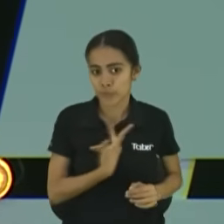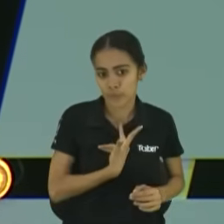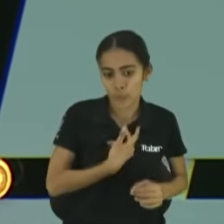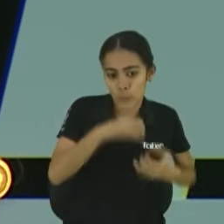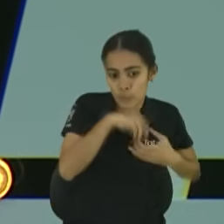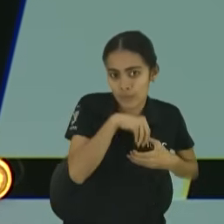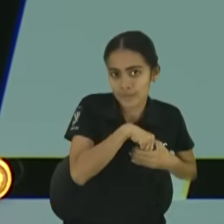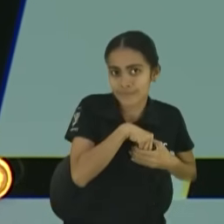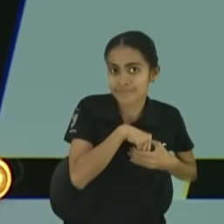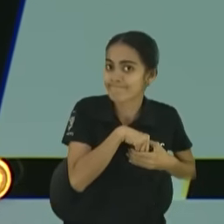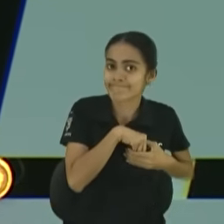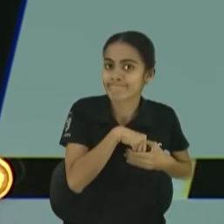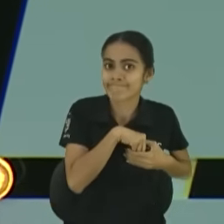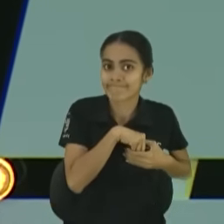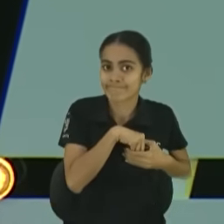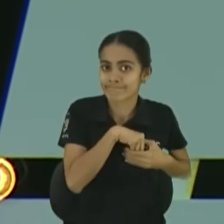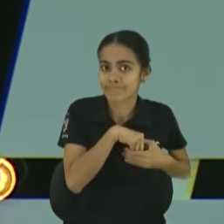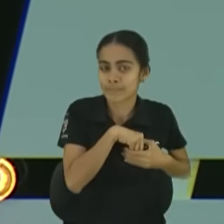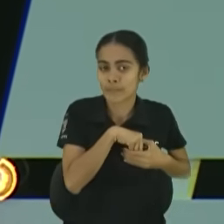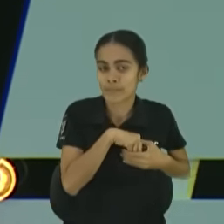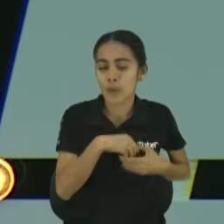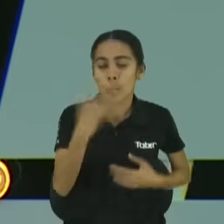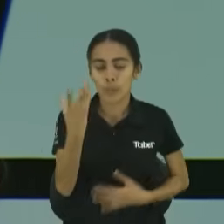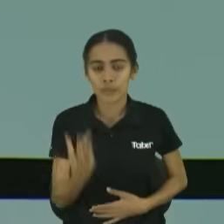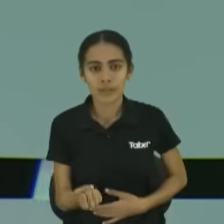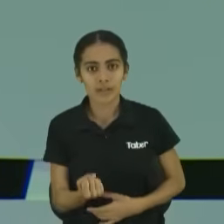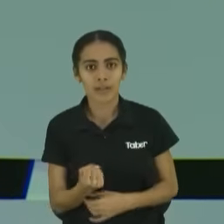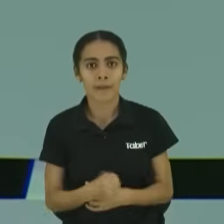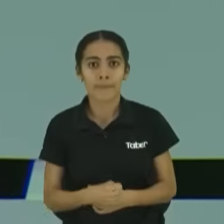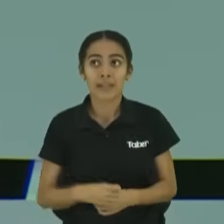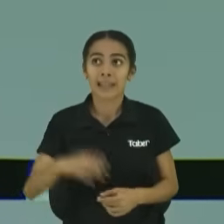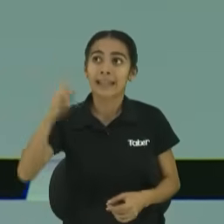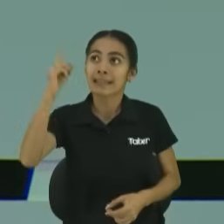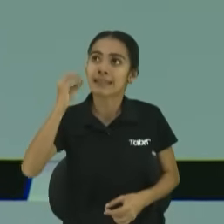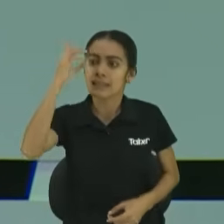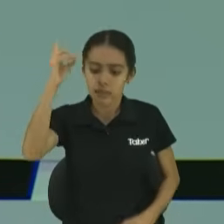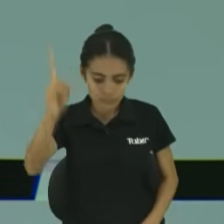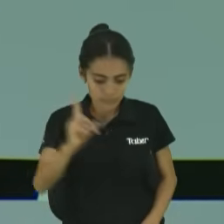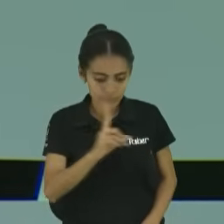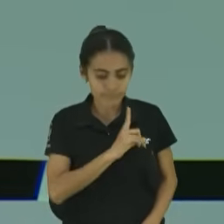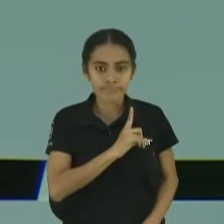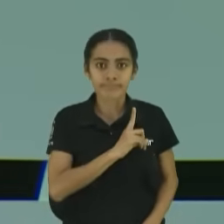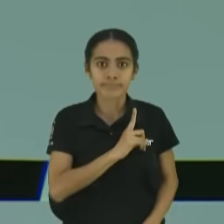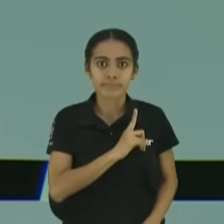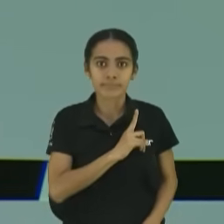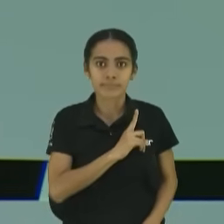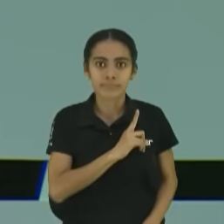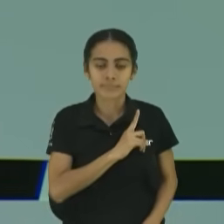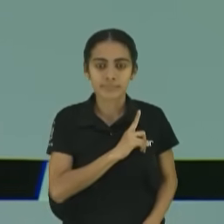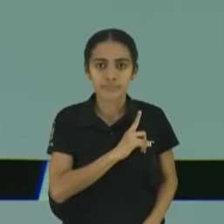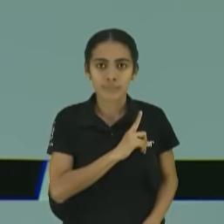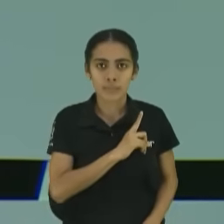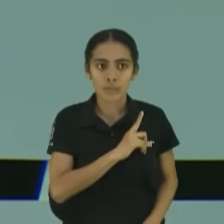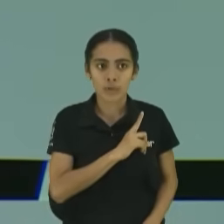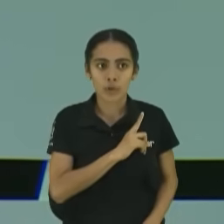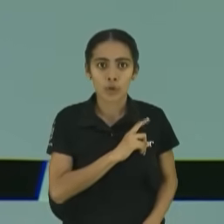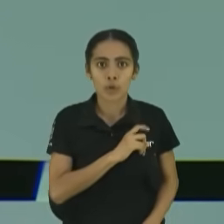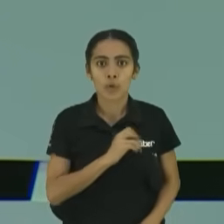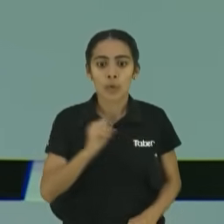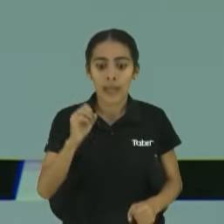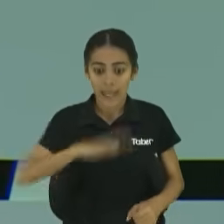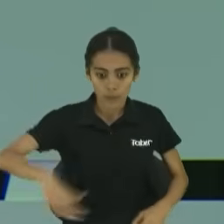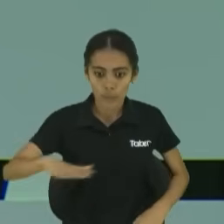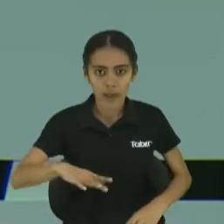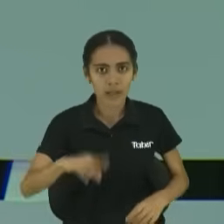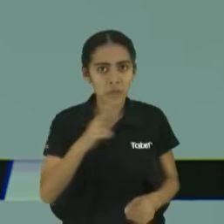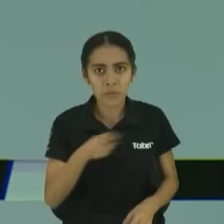Pues no, ¿verdad? Pues resulta que un día llegó Cristo a mi vida, no sé cómo. En el mismo lugar, yo podía cantar, yo